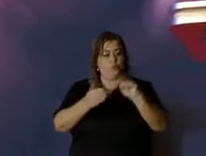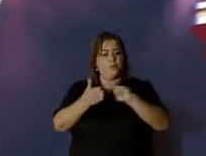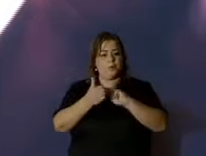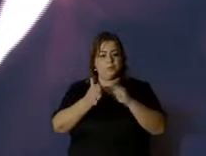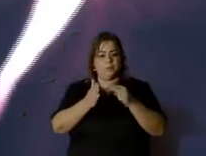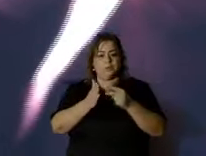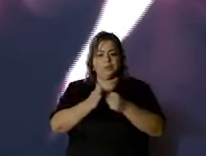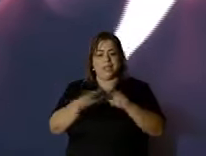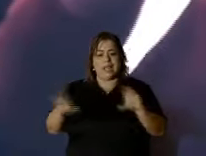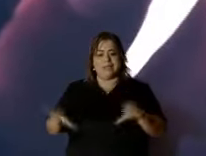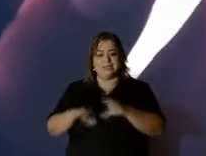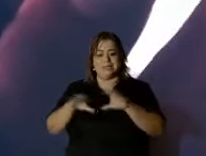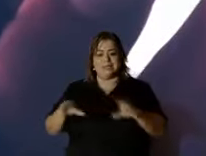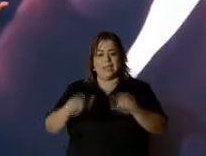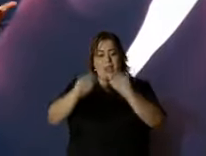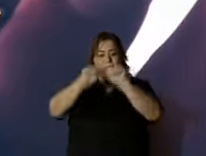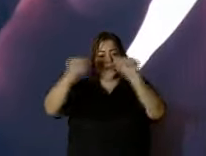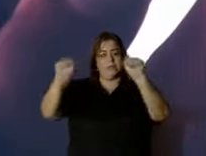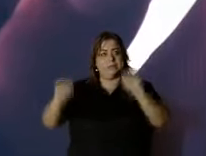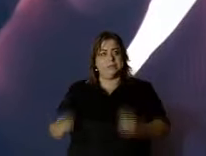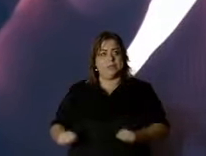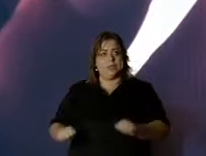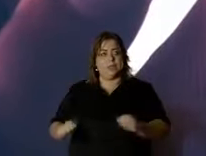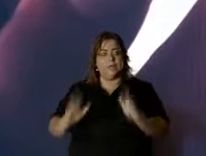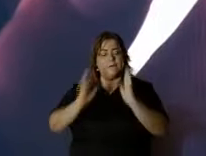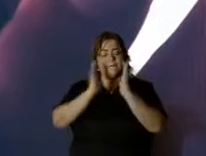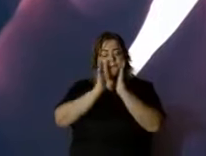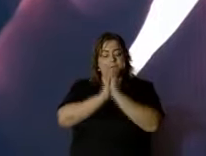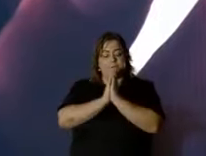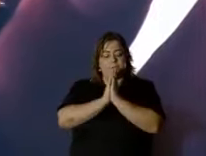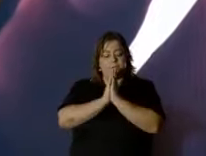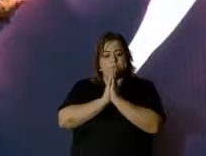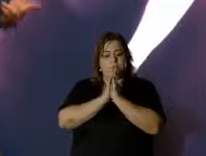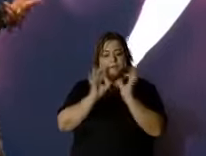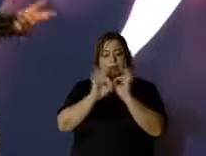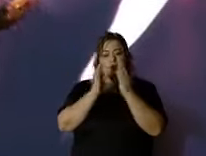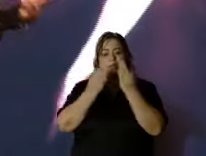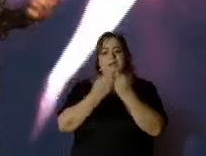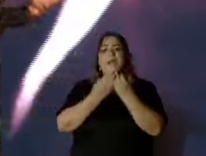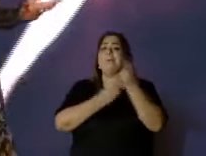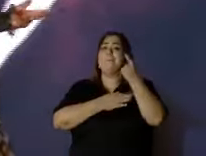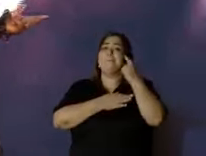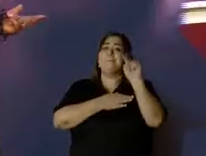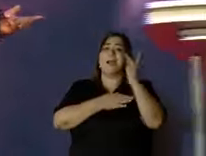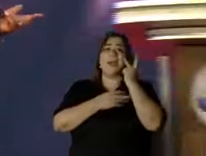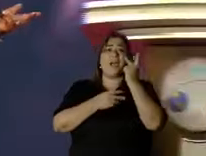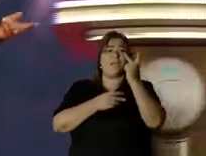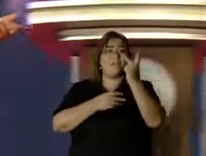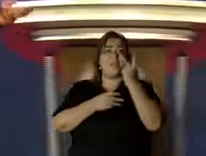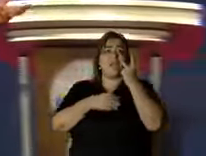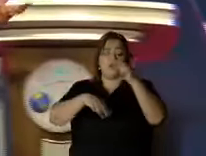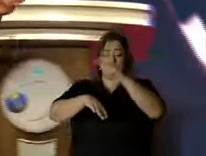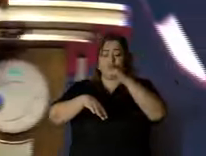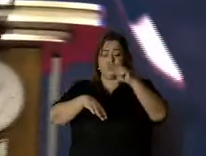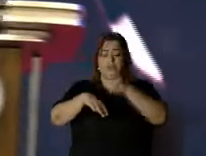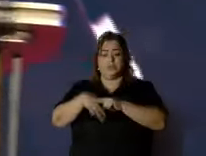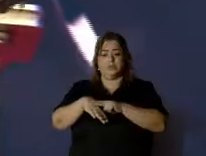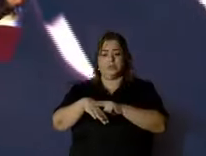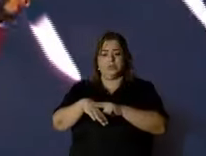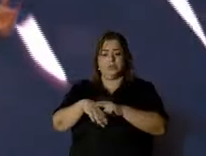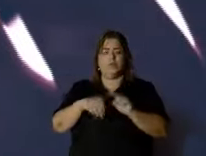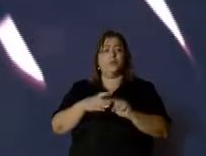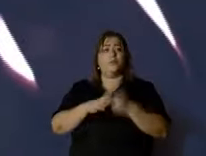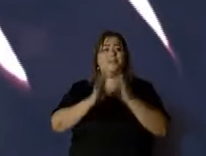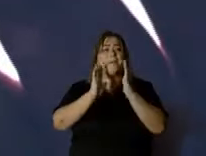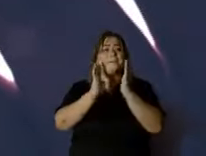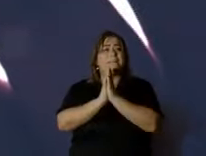altar familiar en tu hogar. Proponte buscar, haz cosas que nunca has hecho para recibir cosas que nunca has recibido. Comienza a pedirle